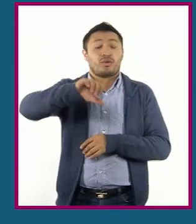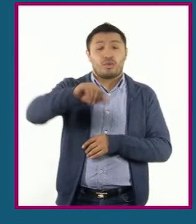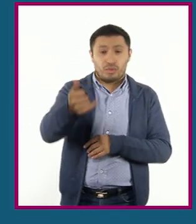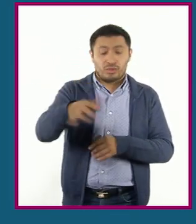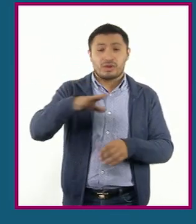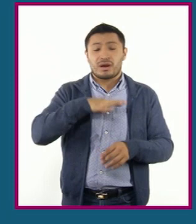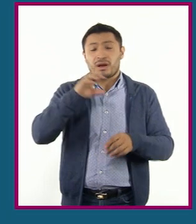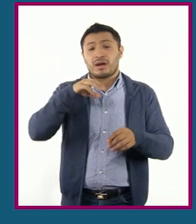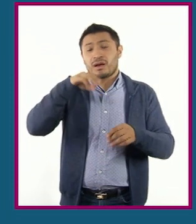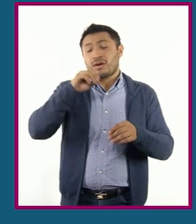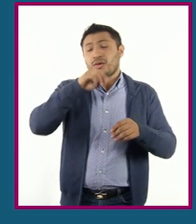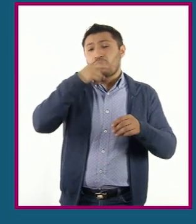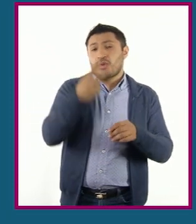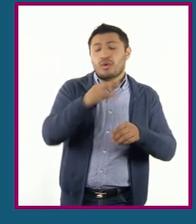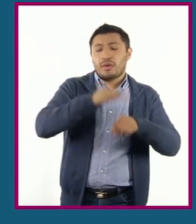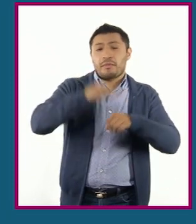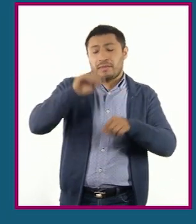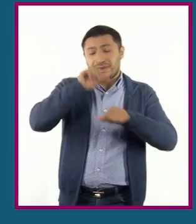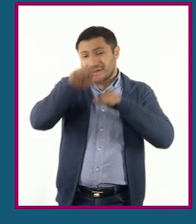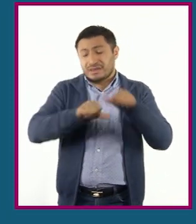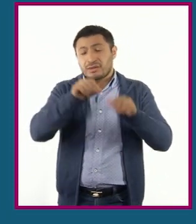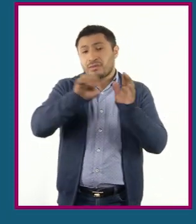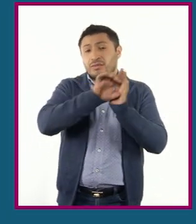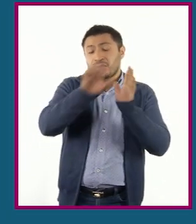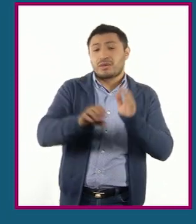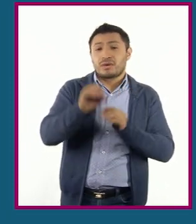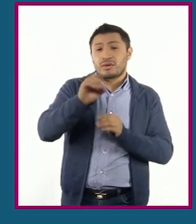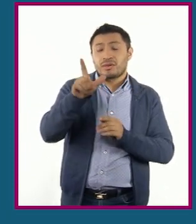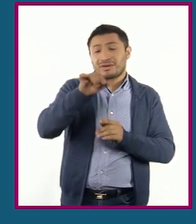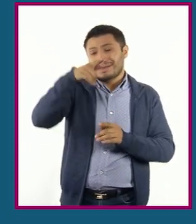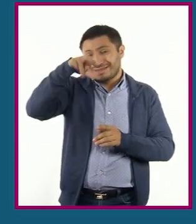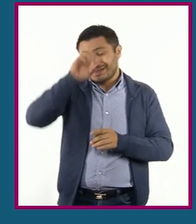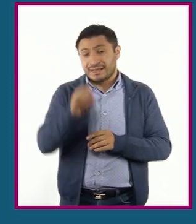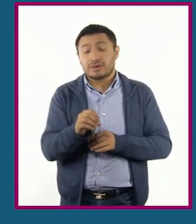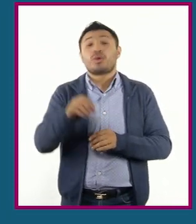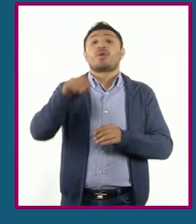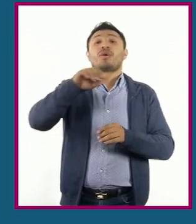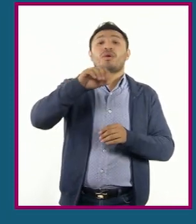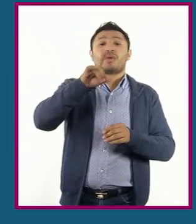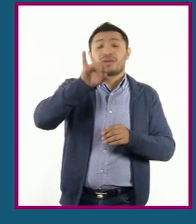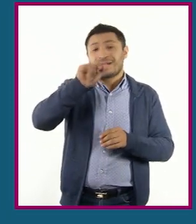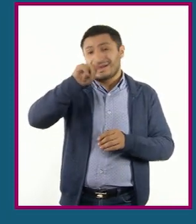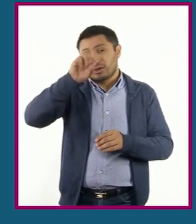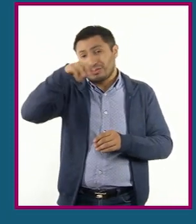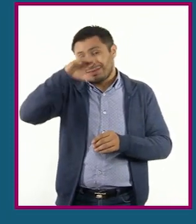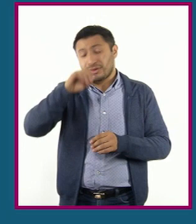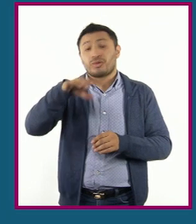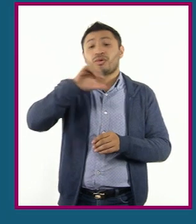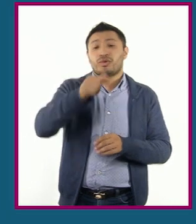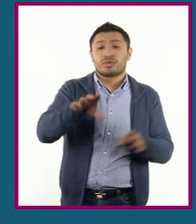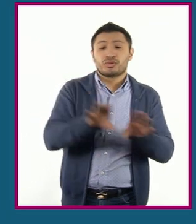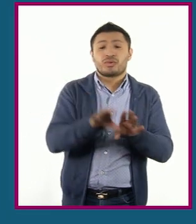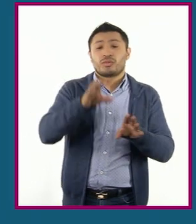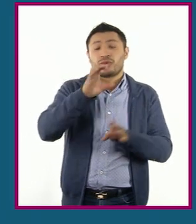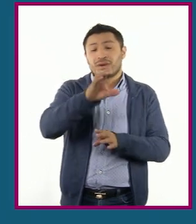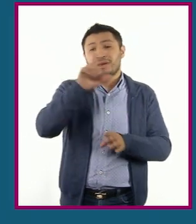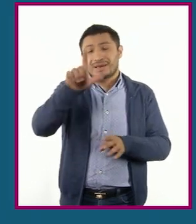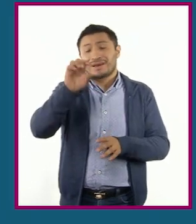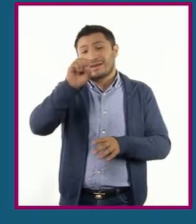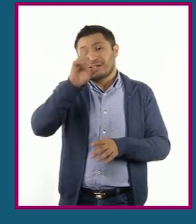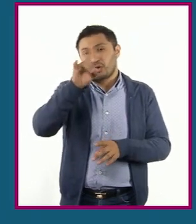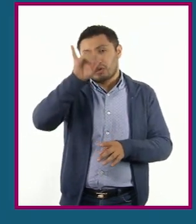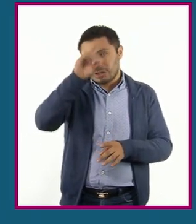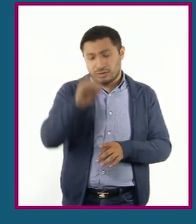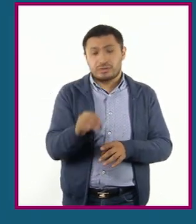como moléculas de 2 o más átomos, como el oxígeno diatómico, y otros como redes iónicas, como el cloruro de sodio.